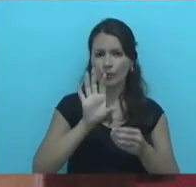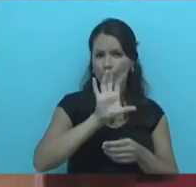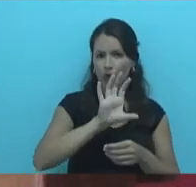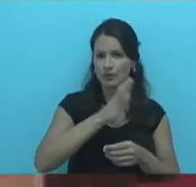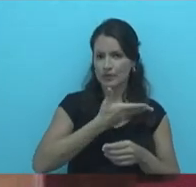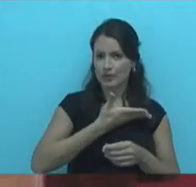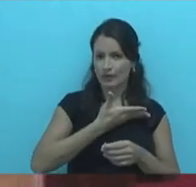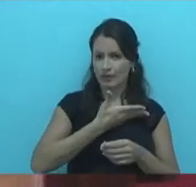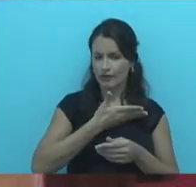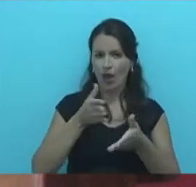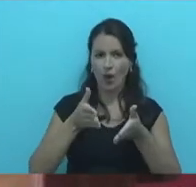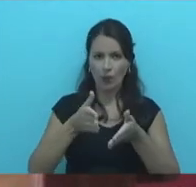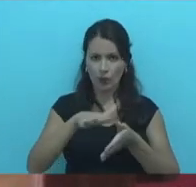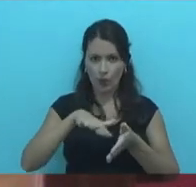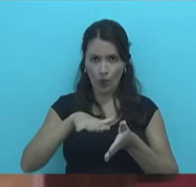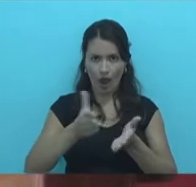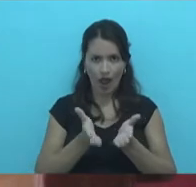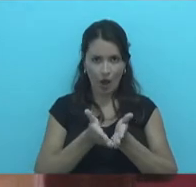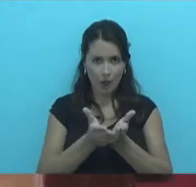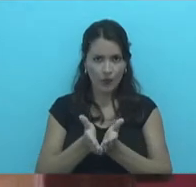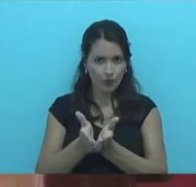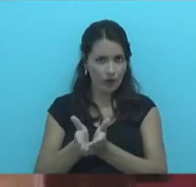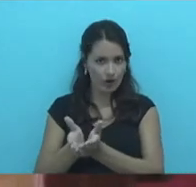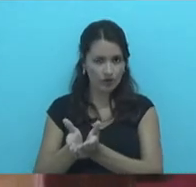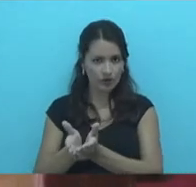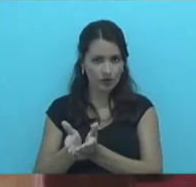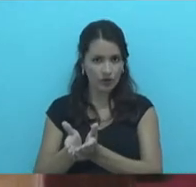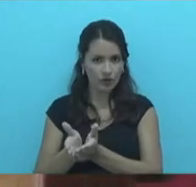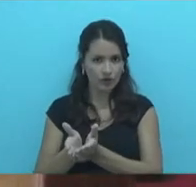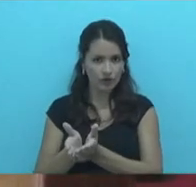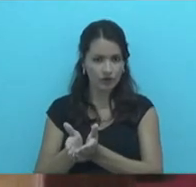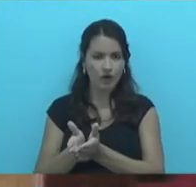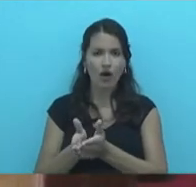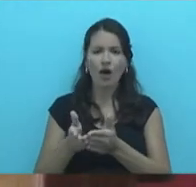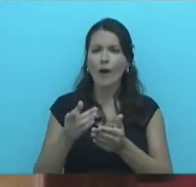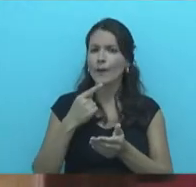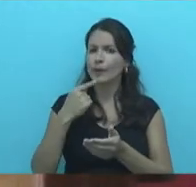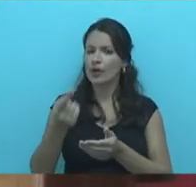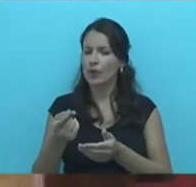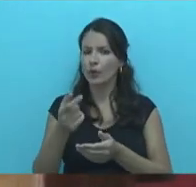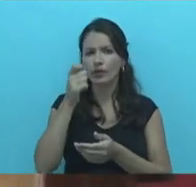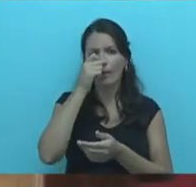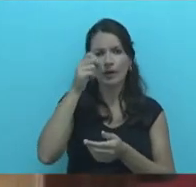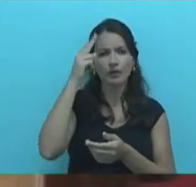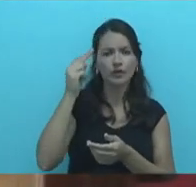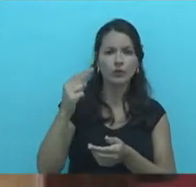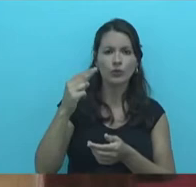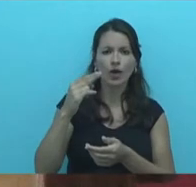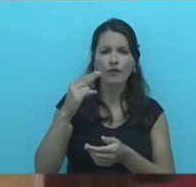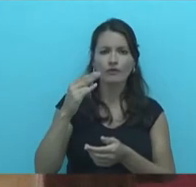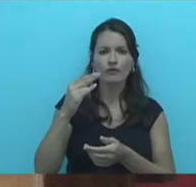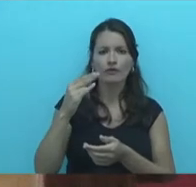la provincia de Santa Fe, para qué pasó entre el 29 de marzo del 2014, que era la